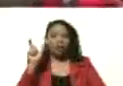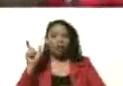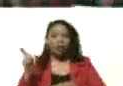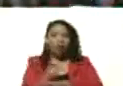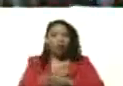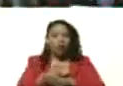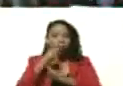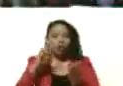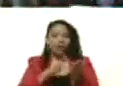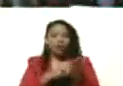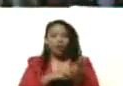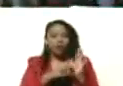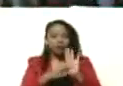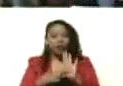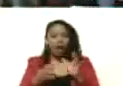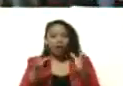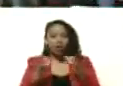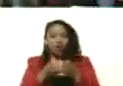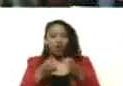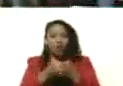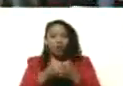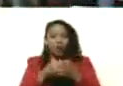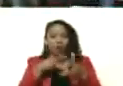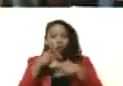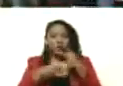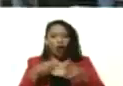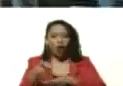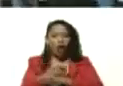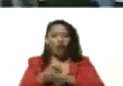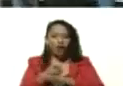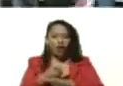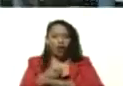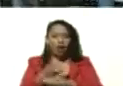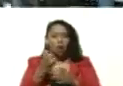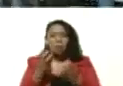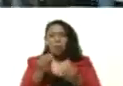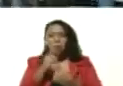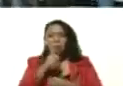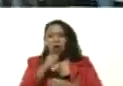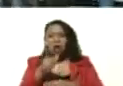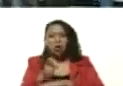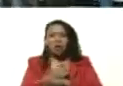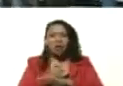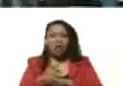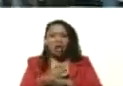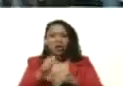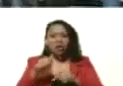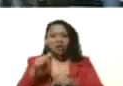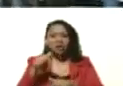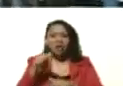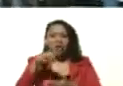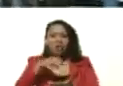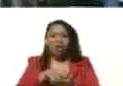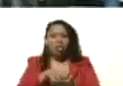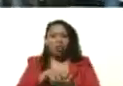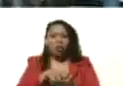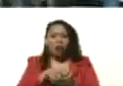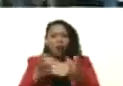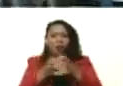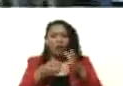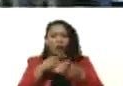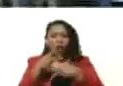gobierno verdaderamente, el partido que gobierne, que por muy malo que sea el gobernador de este estado, el